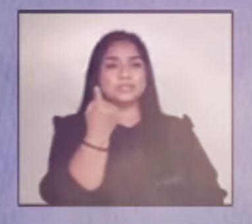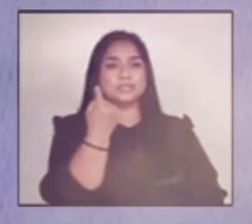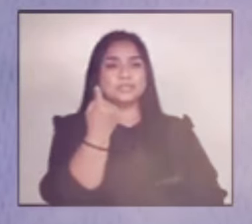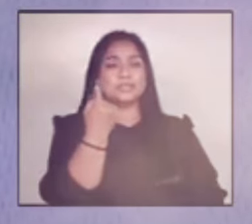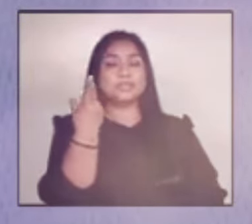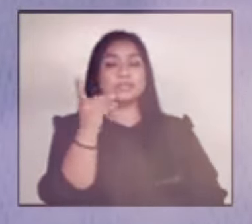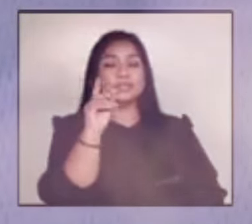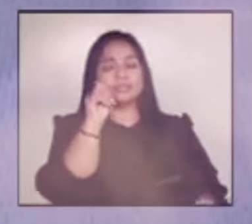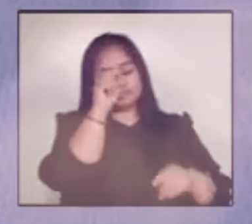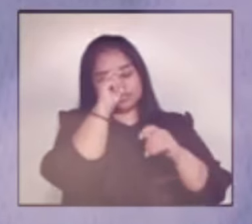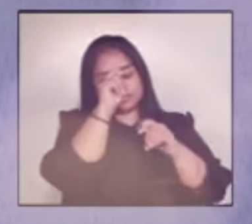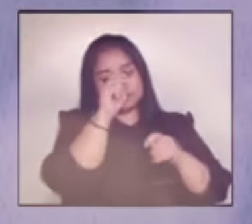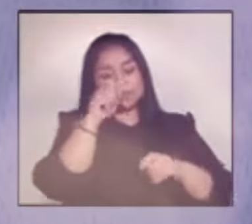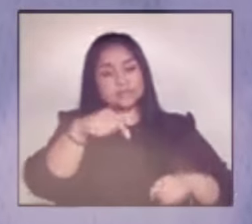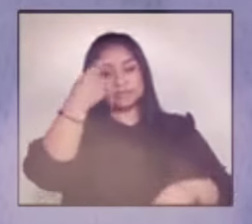de conmemorar este día,